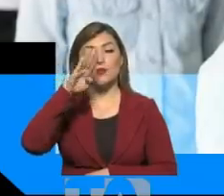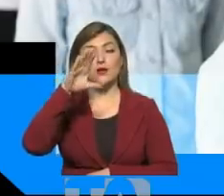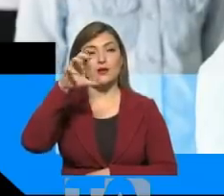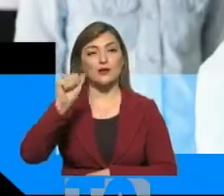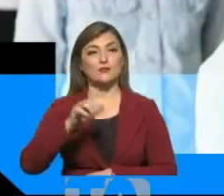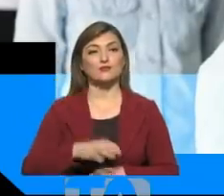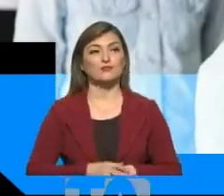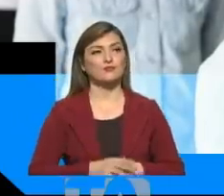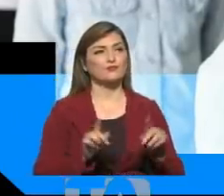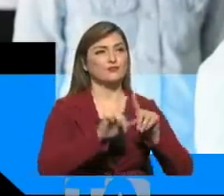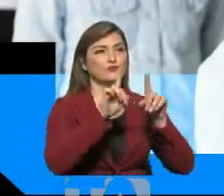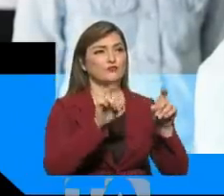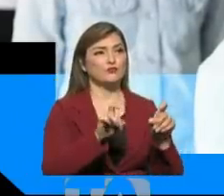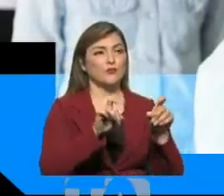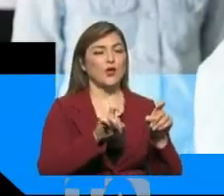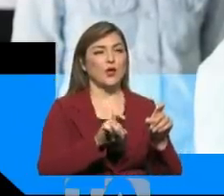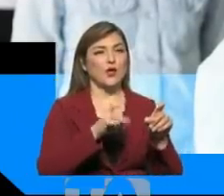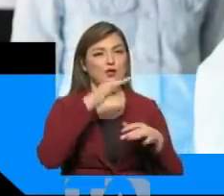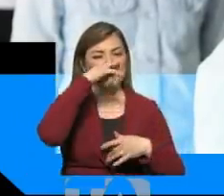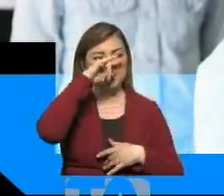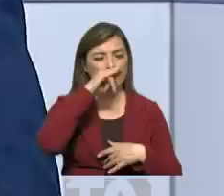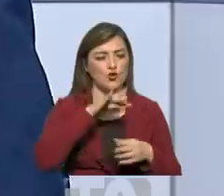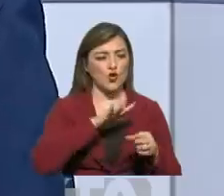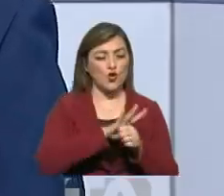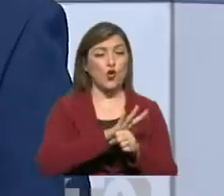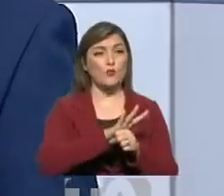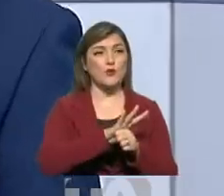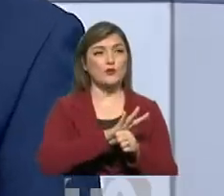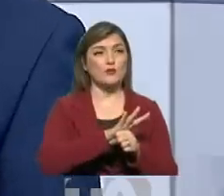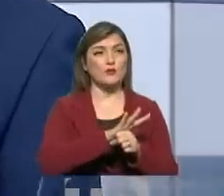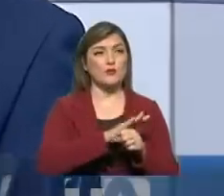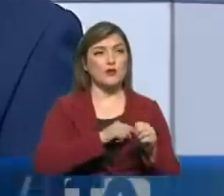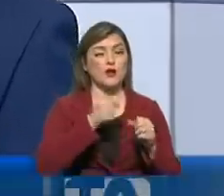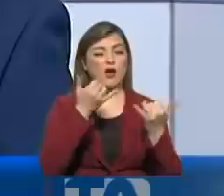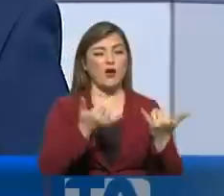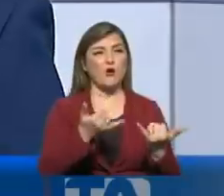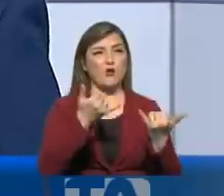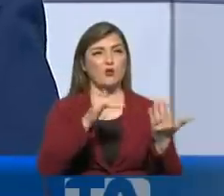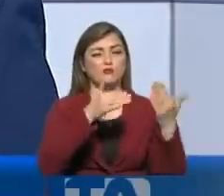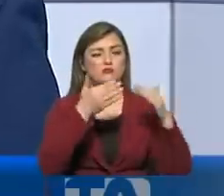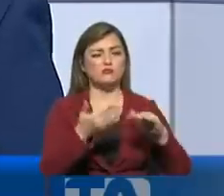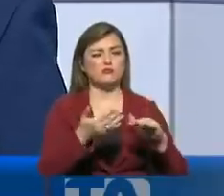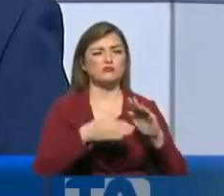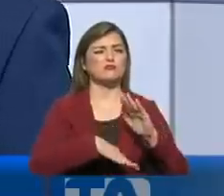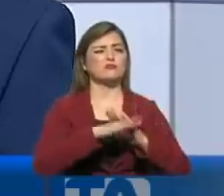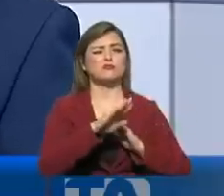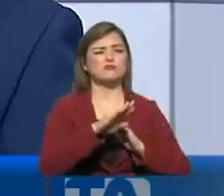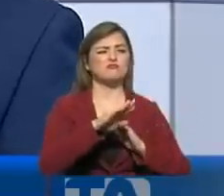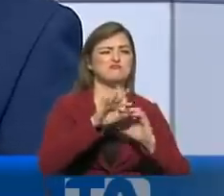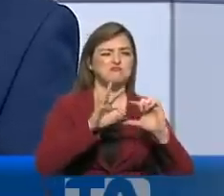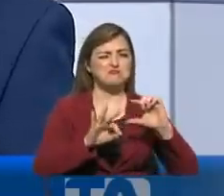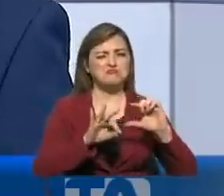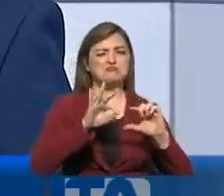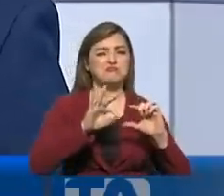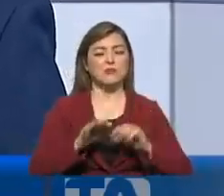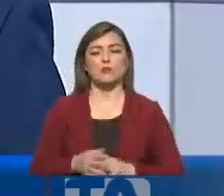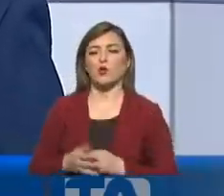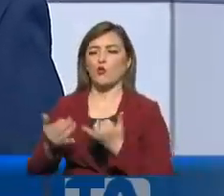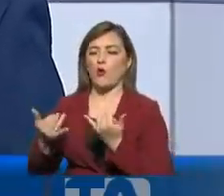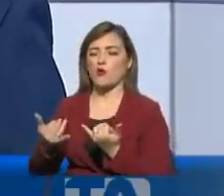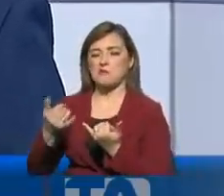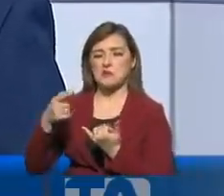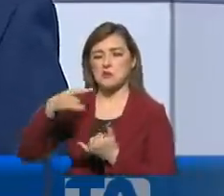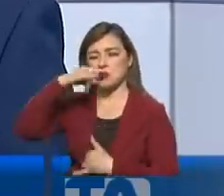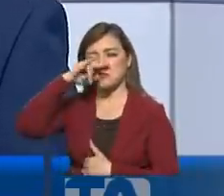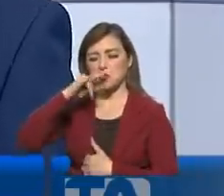en términos de COVID-19 en niños? Buenas noches, Esteban, gracias por la invitación. Hemos visto que hay un aumento de casos en la